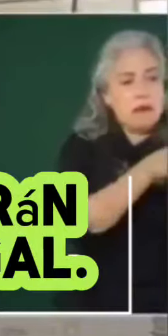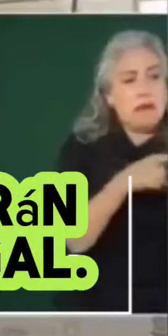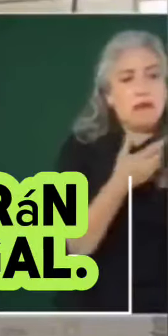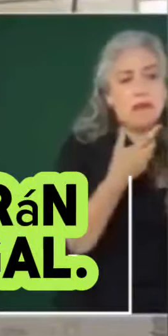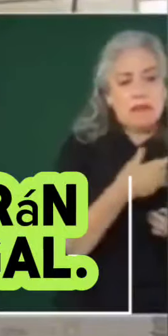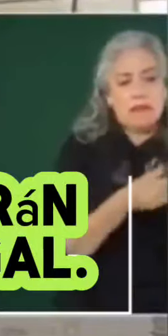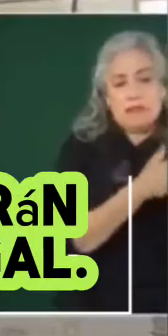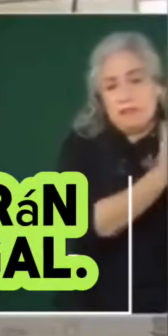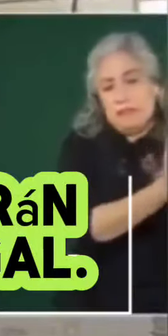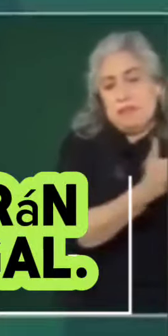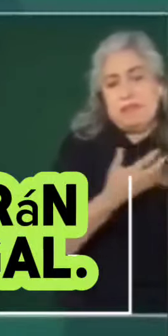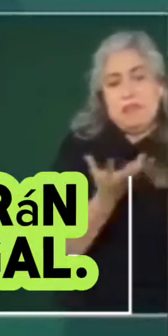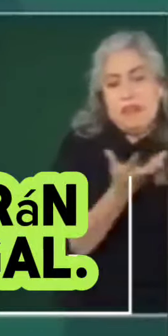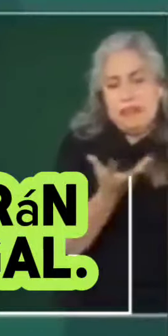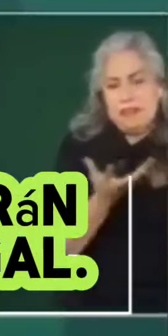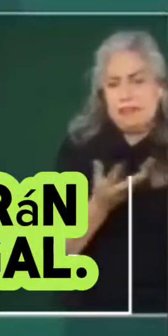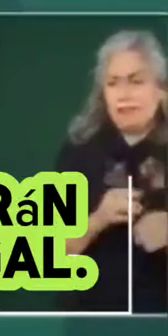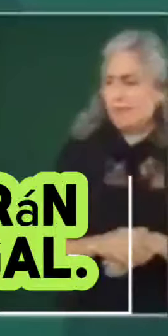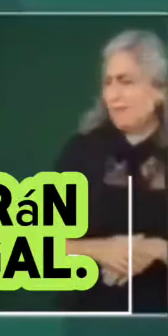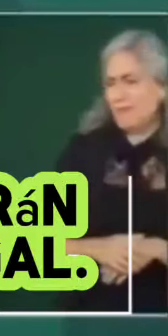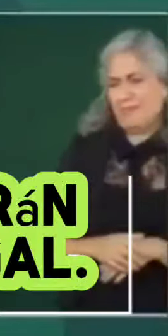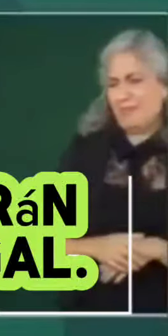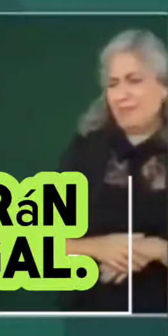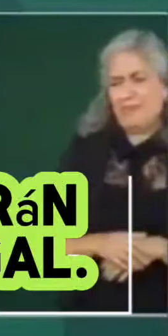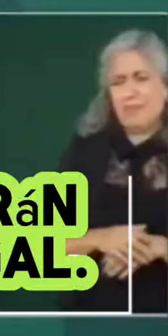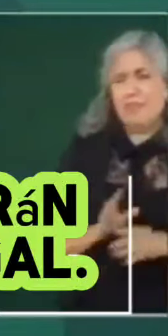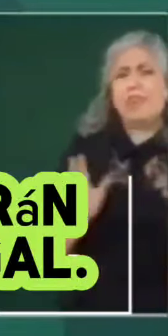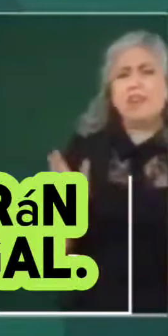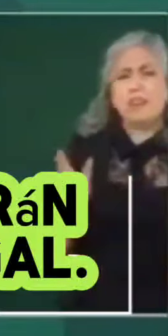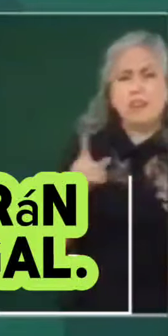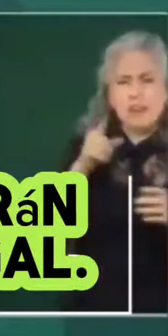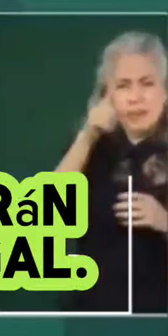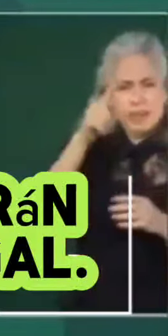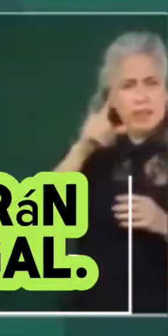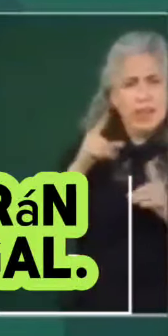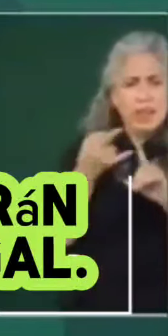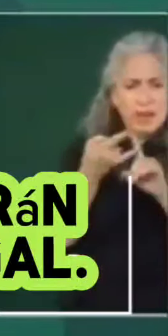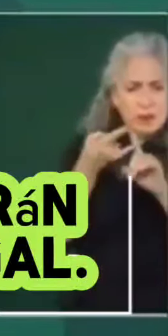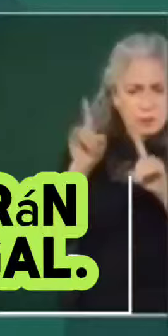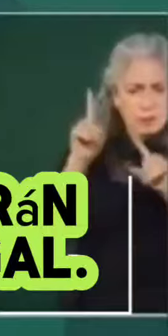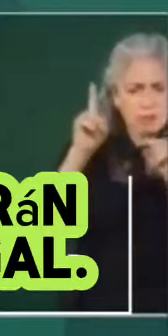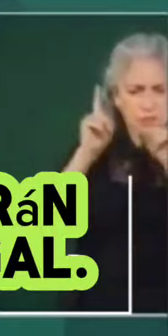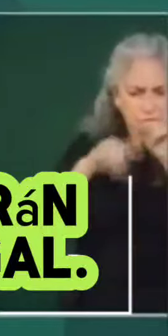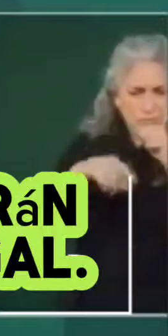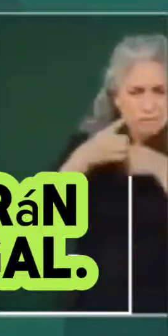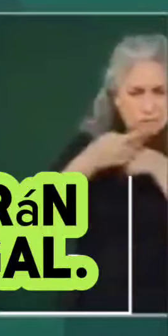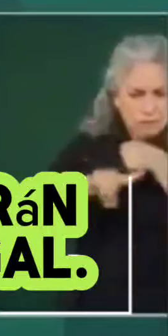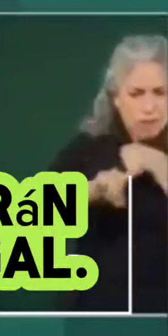los servidores públicos para componer la puerta. Ya lo dije ayer.